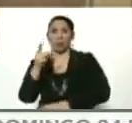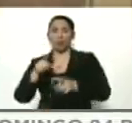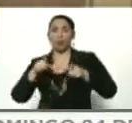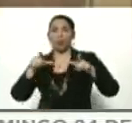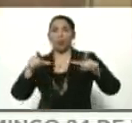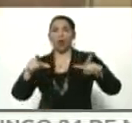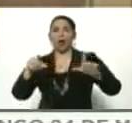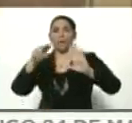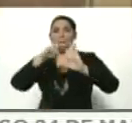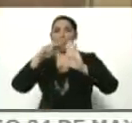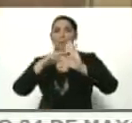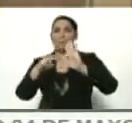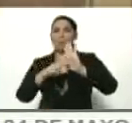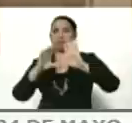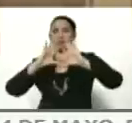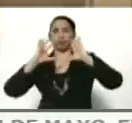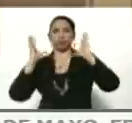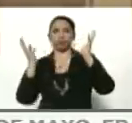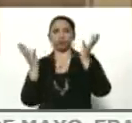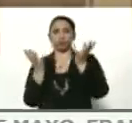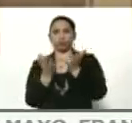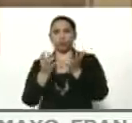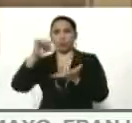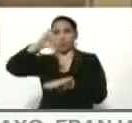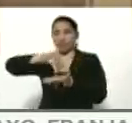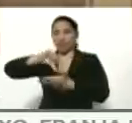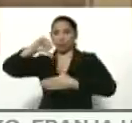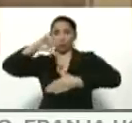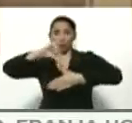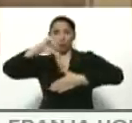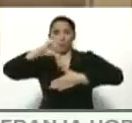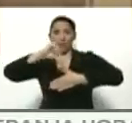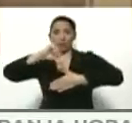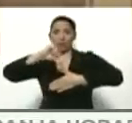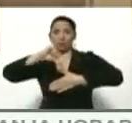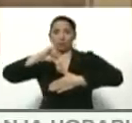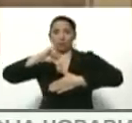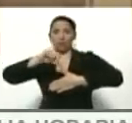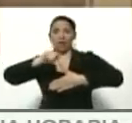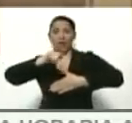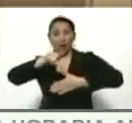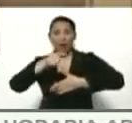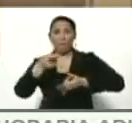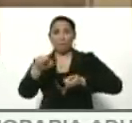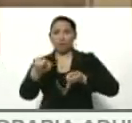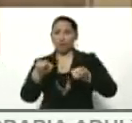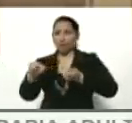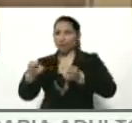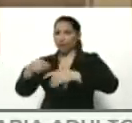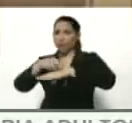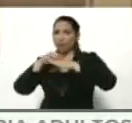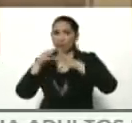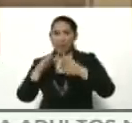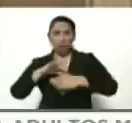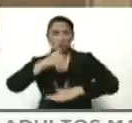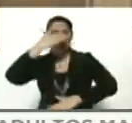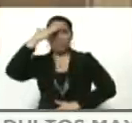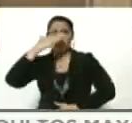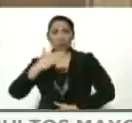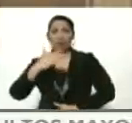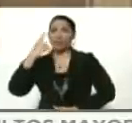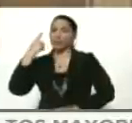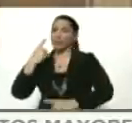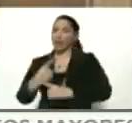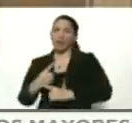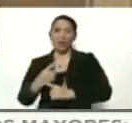mundial, es el epicentro en Sudamérica. Por eso los controles, el ministro, almirante en jefe, tienen que